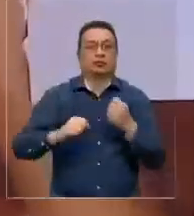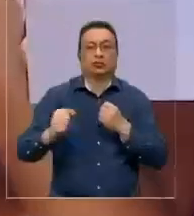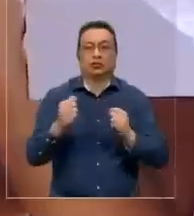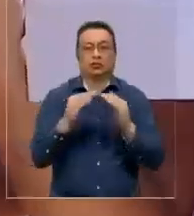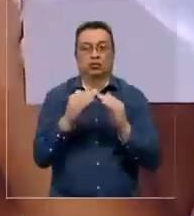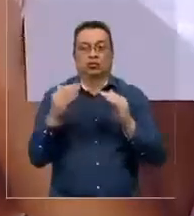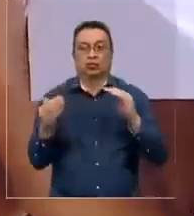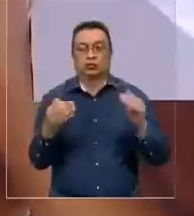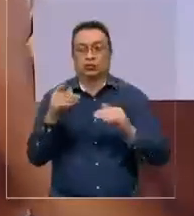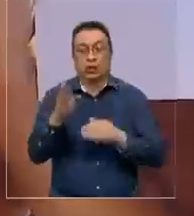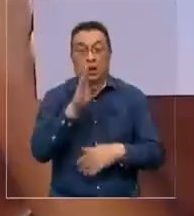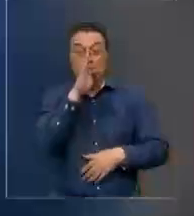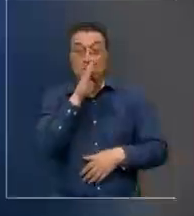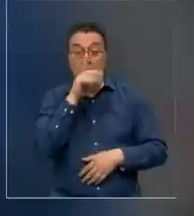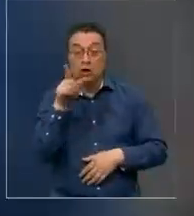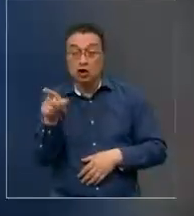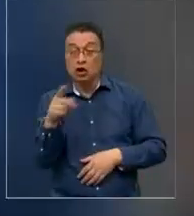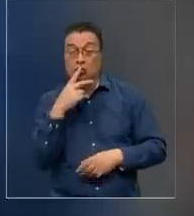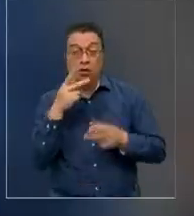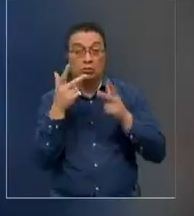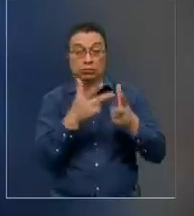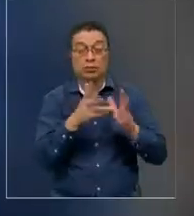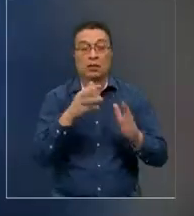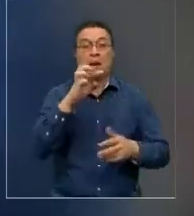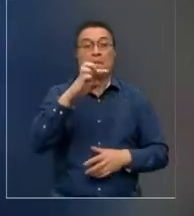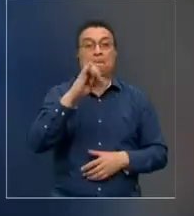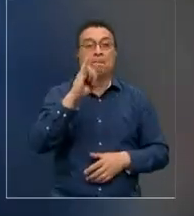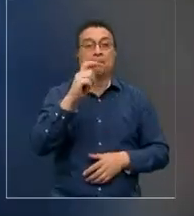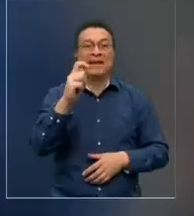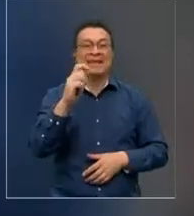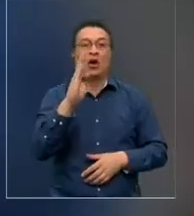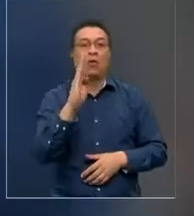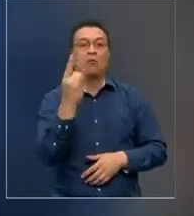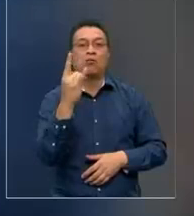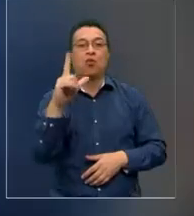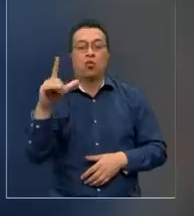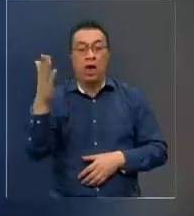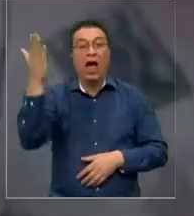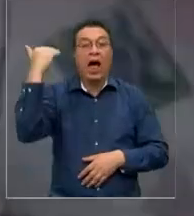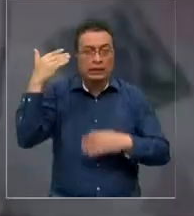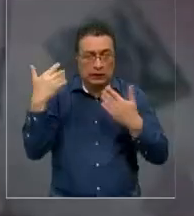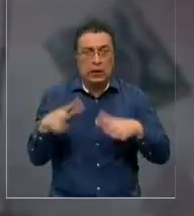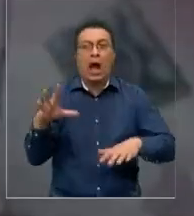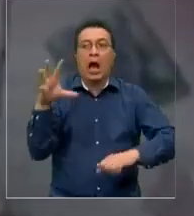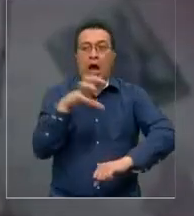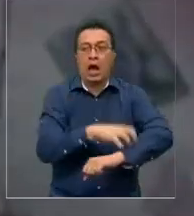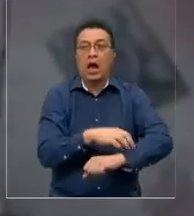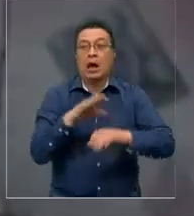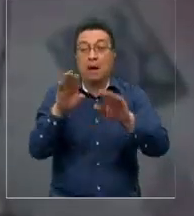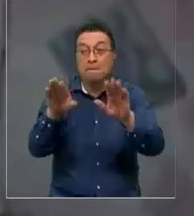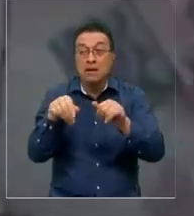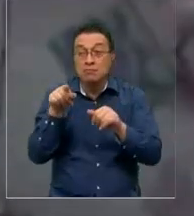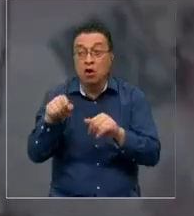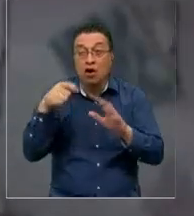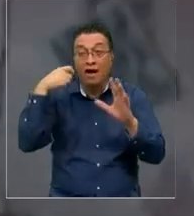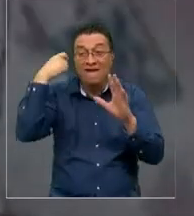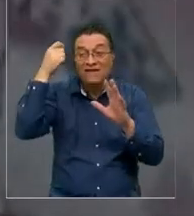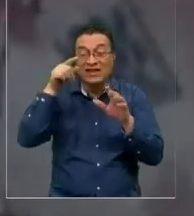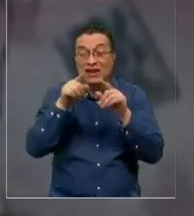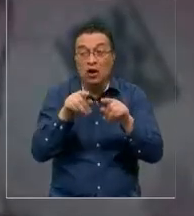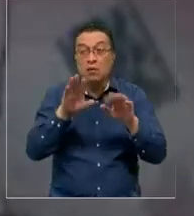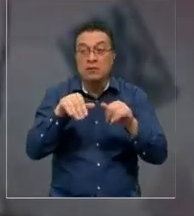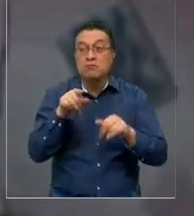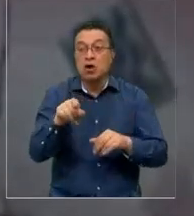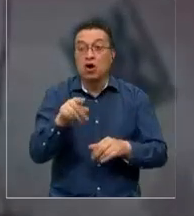denuncian el perro que agredió a carmen gloria este raza pit-bull que antes ya los había atacado dicen que es el mismo animal de este vídeo tiene